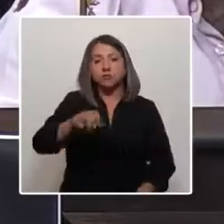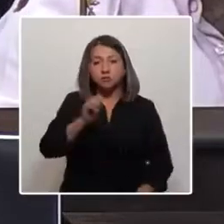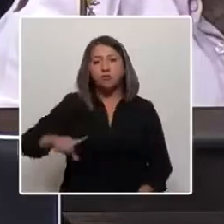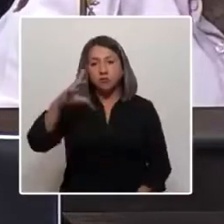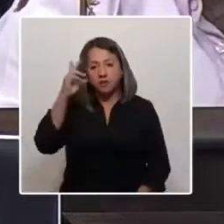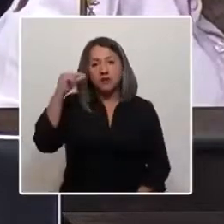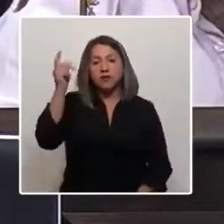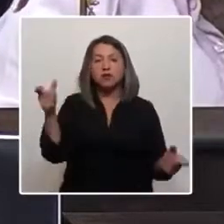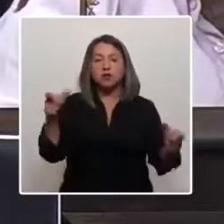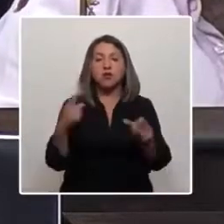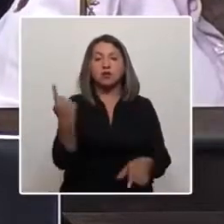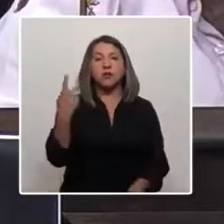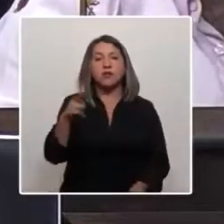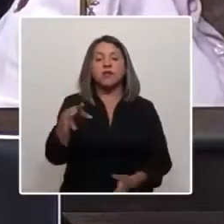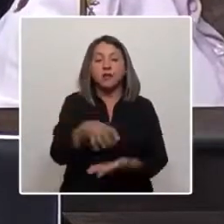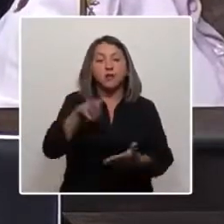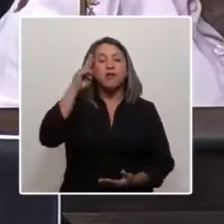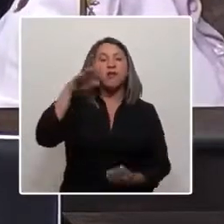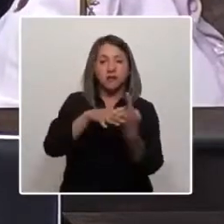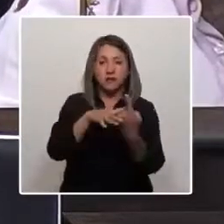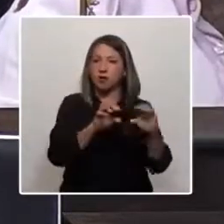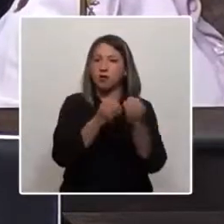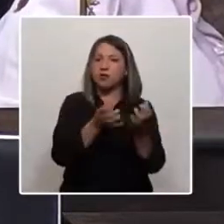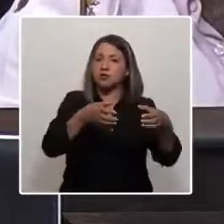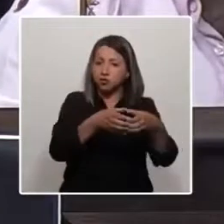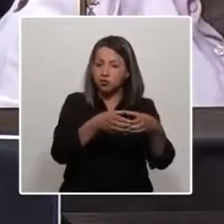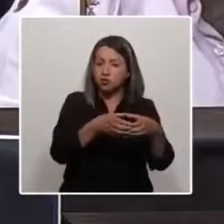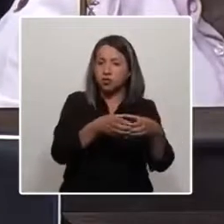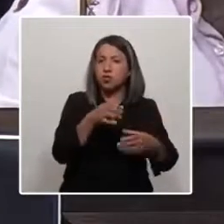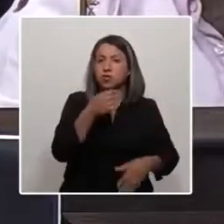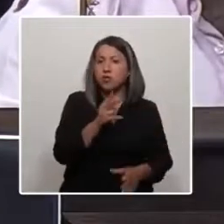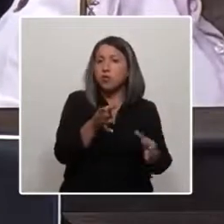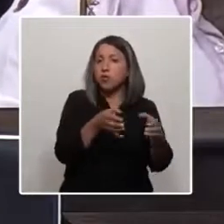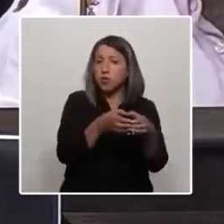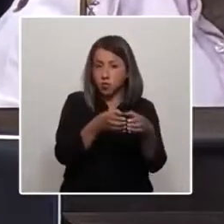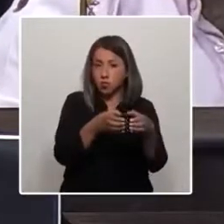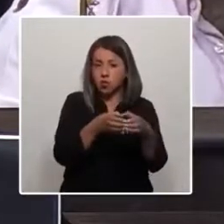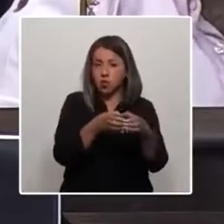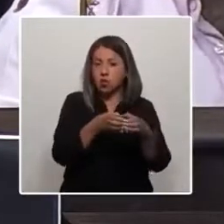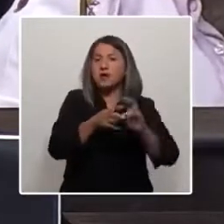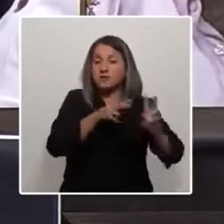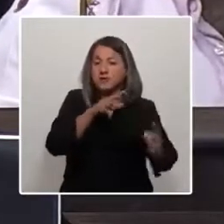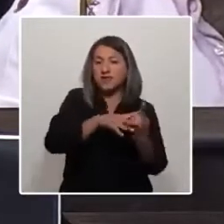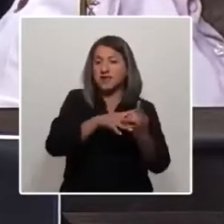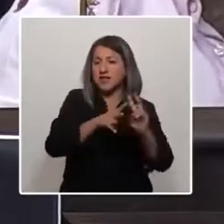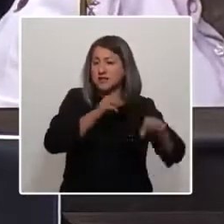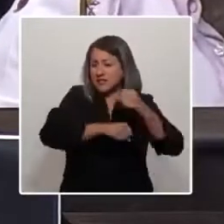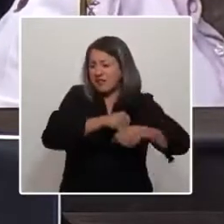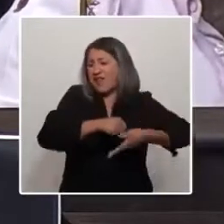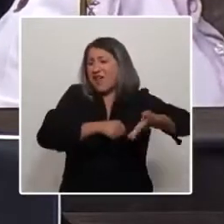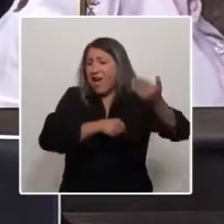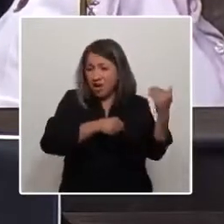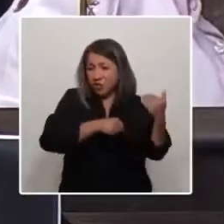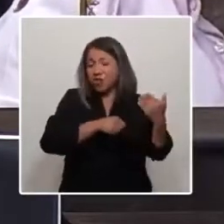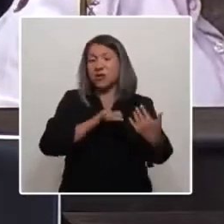creación del Consejo Nacional de Pueblos Indígenas. En definitiva, estamos hablando de la organización de un grupo que se gestó hace años y